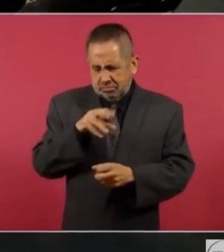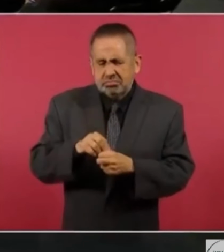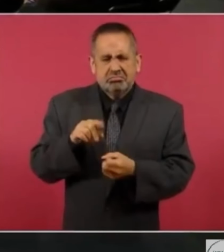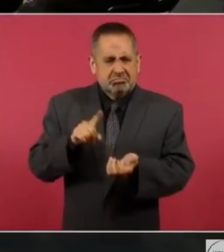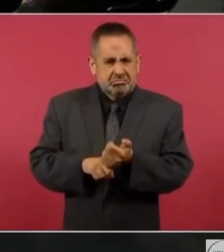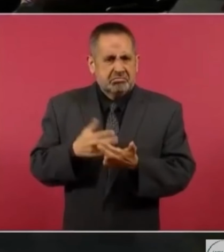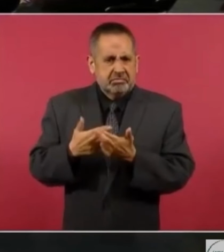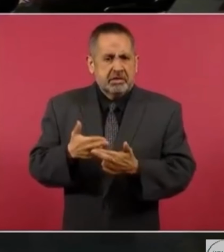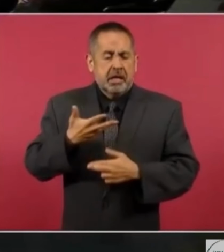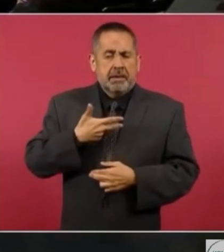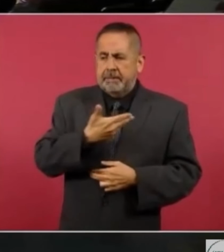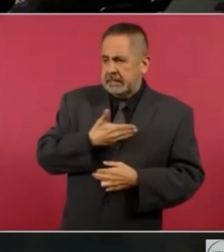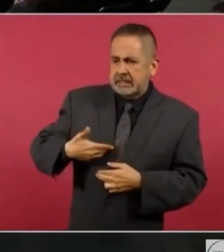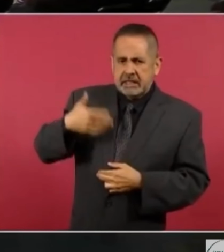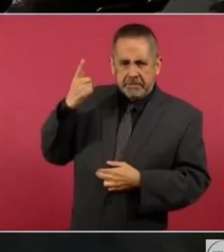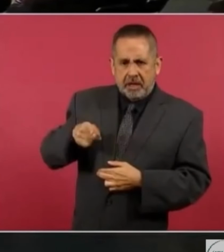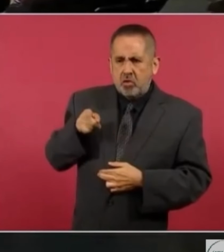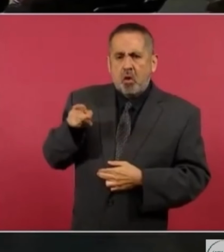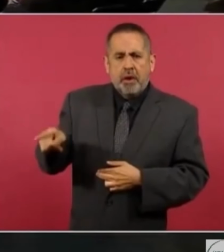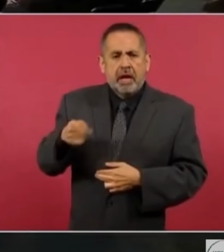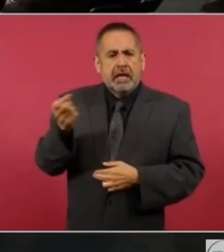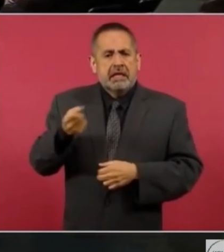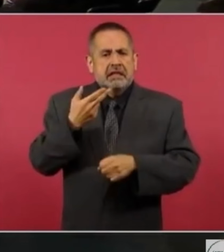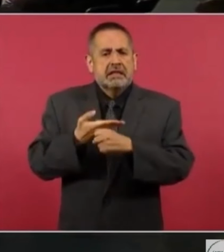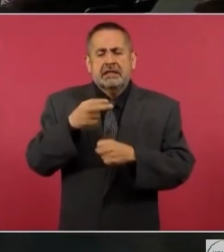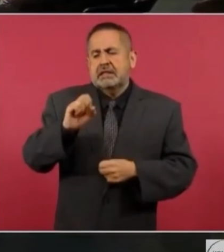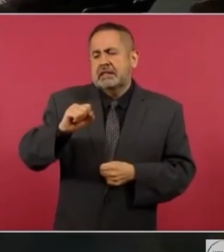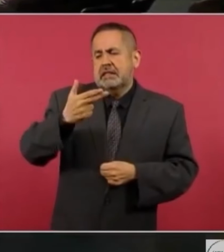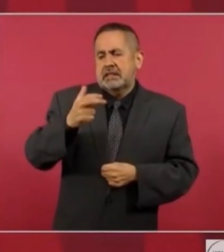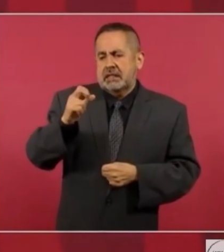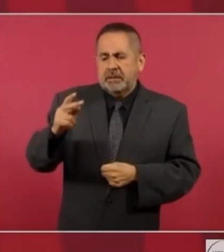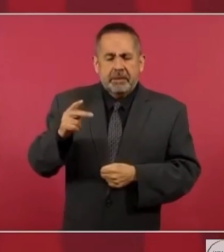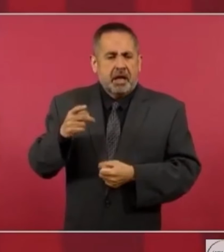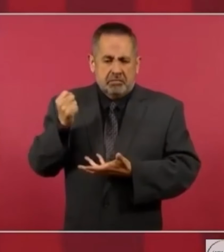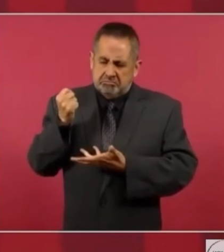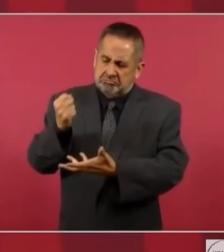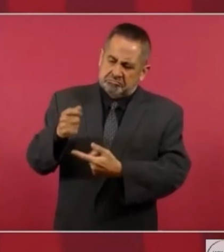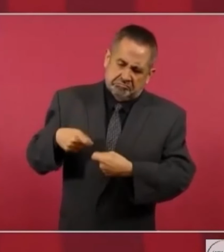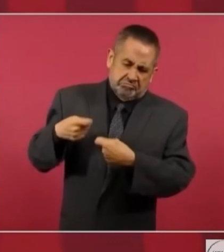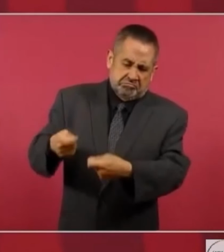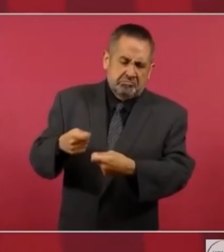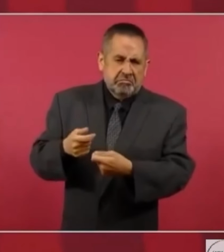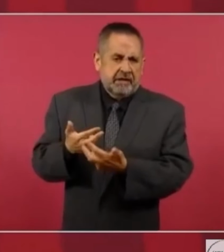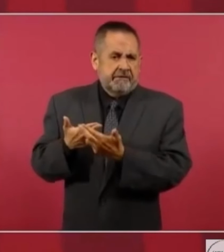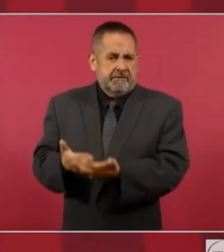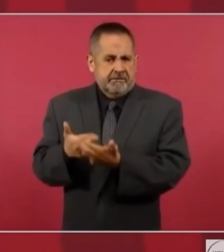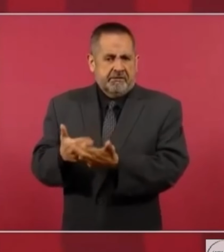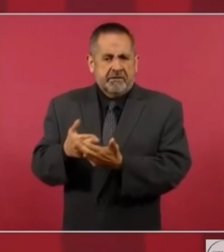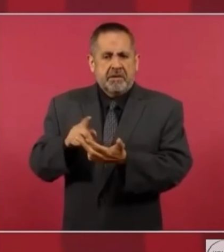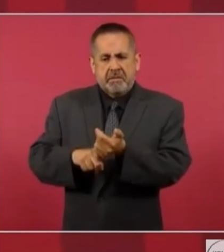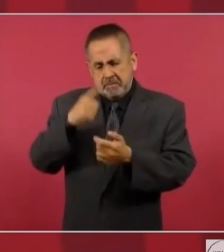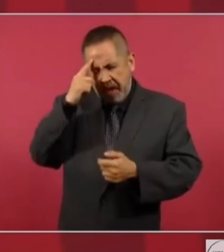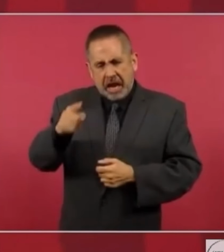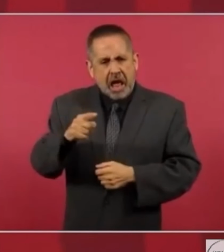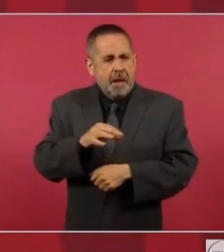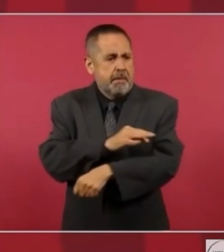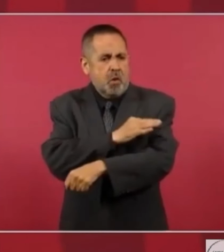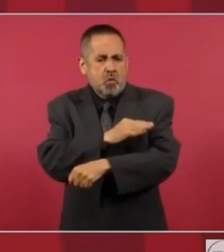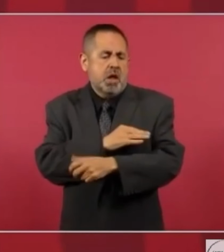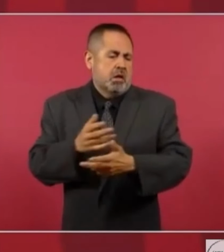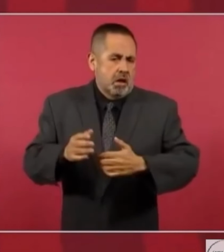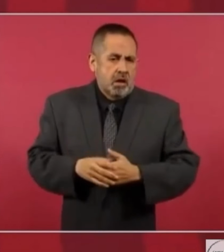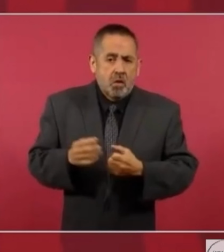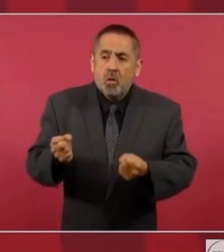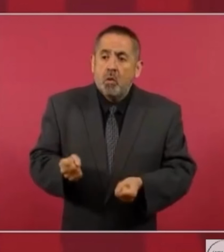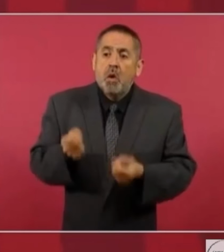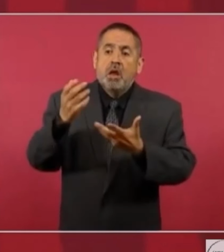El presidente instruyó a la Secretaría de Hacienda para que facilitara la reserva presupuestal correspondiente. ¿Cuánto se va a necesitar